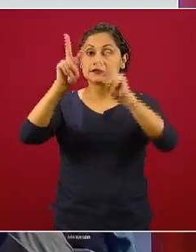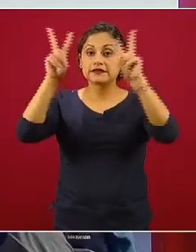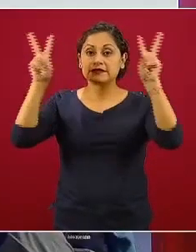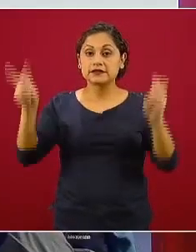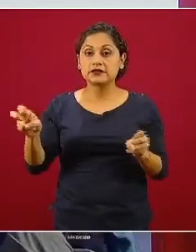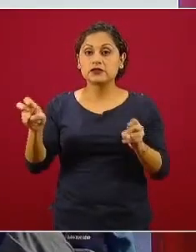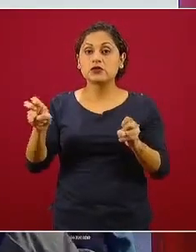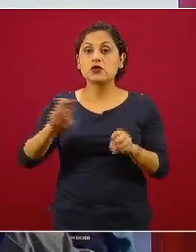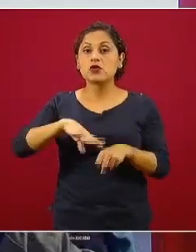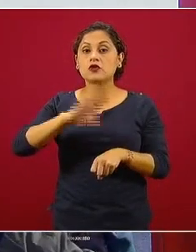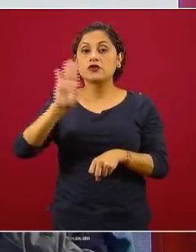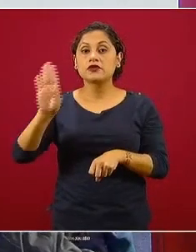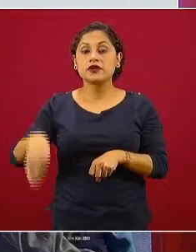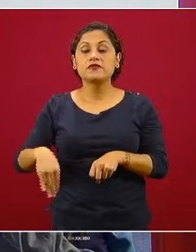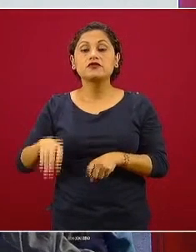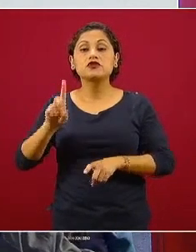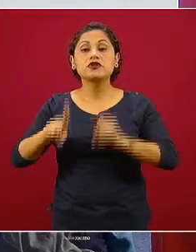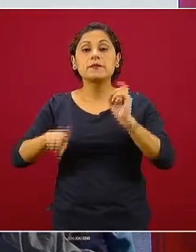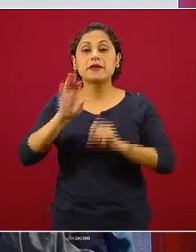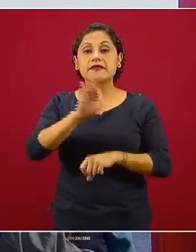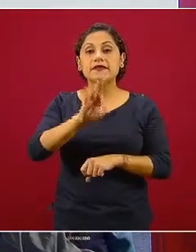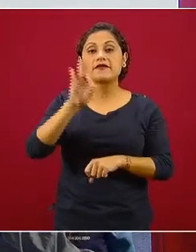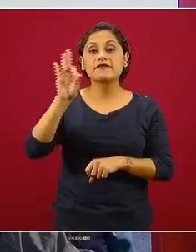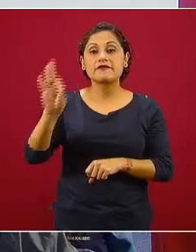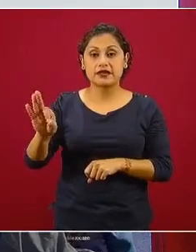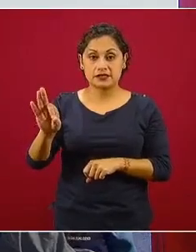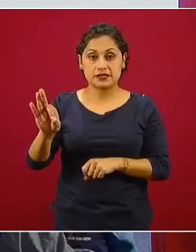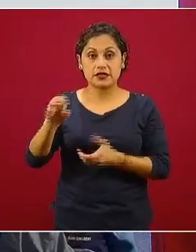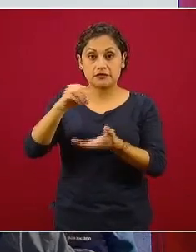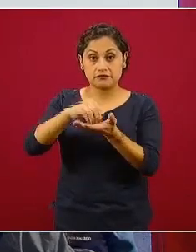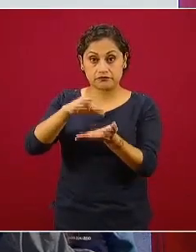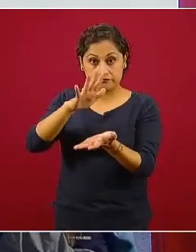registro. Y el registro va ocurriendo